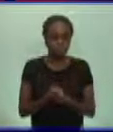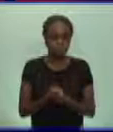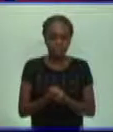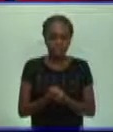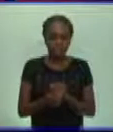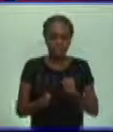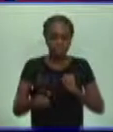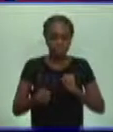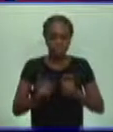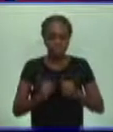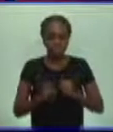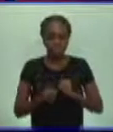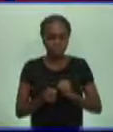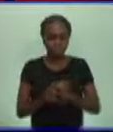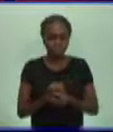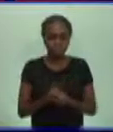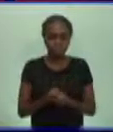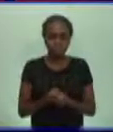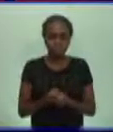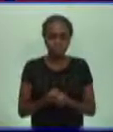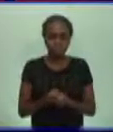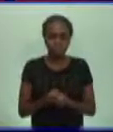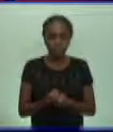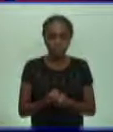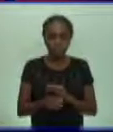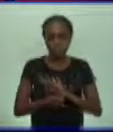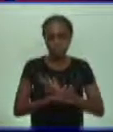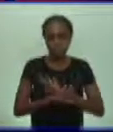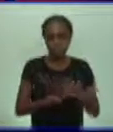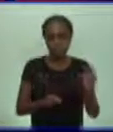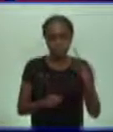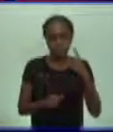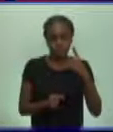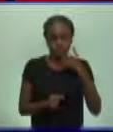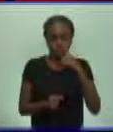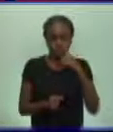ahorro, no les digo más, solo